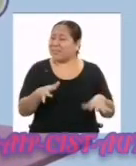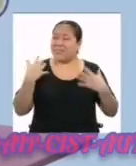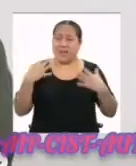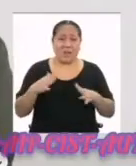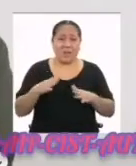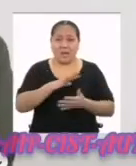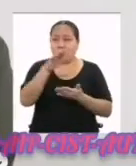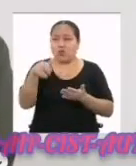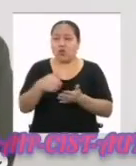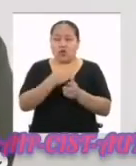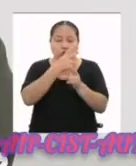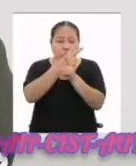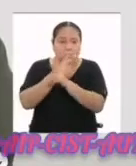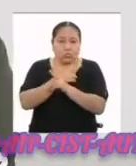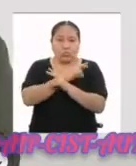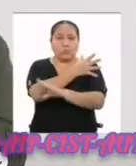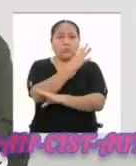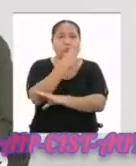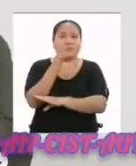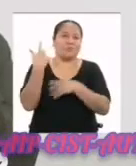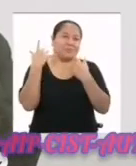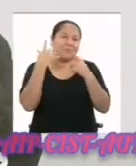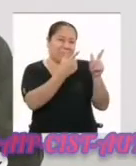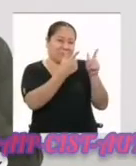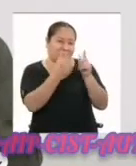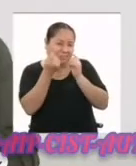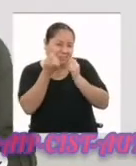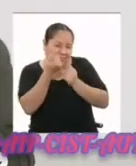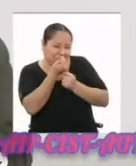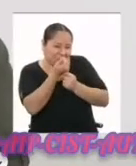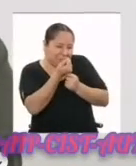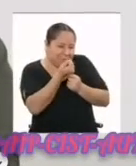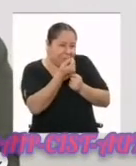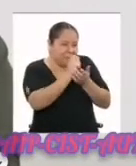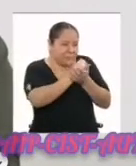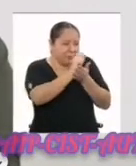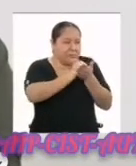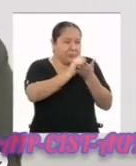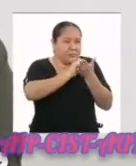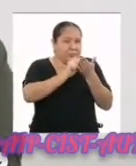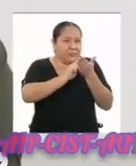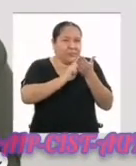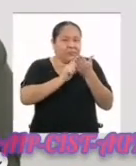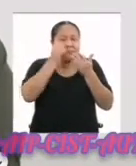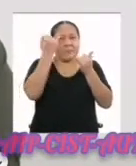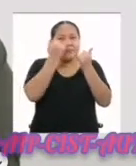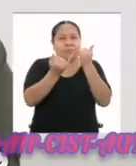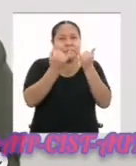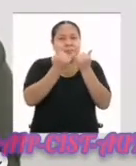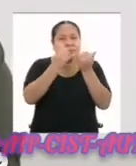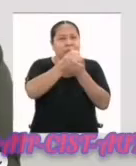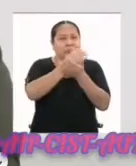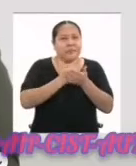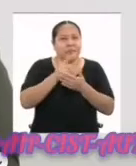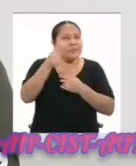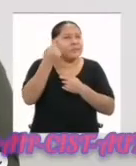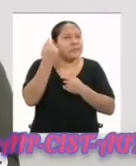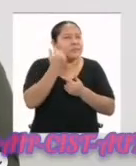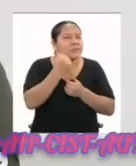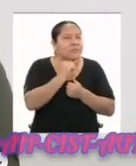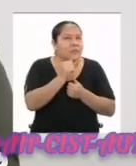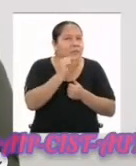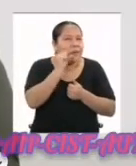bosques. Sí, ya casi estamos para empezar a escribir la versión final. Solo falta